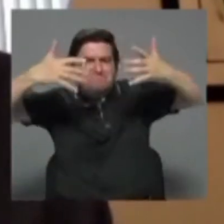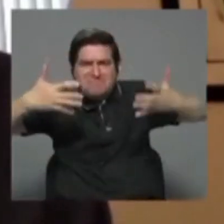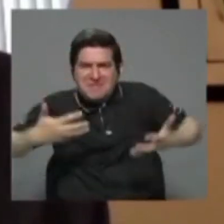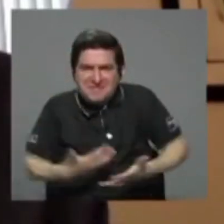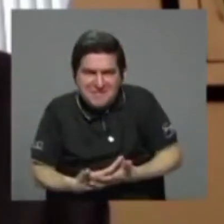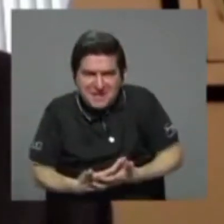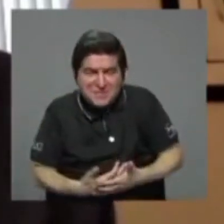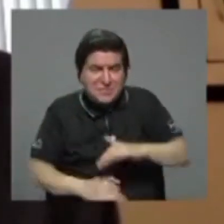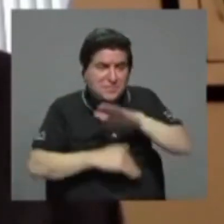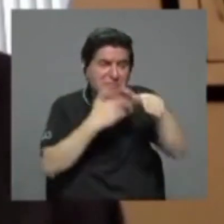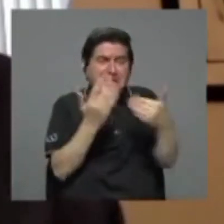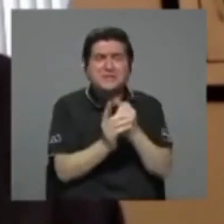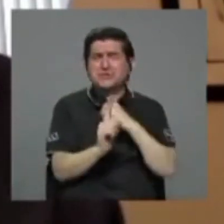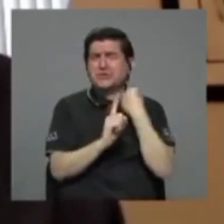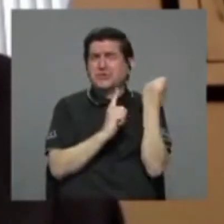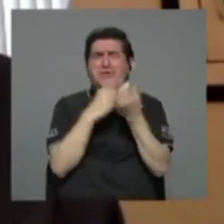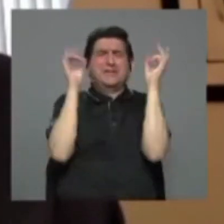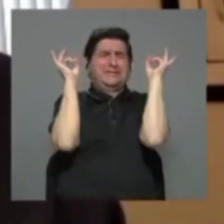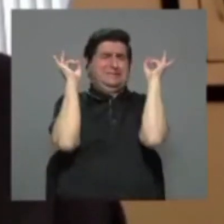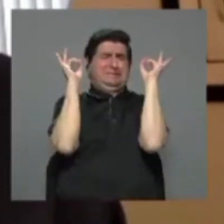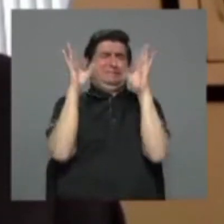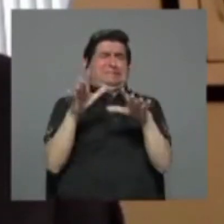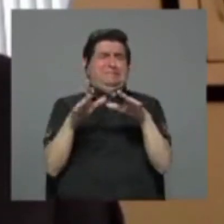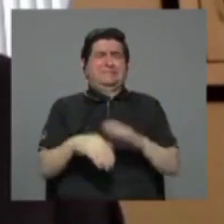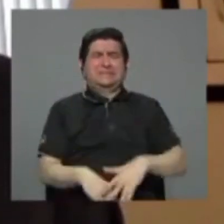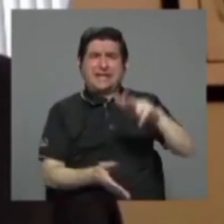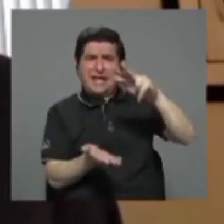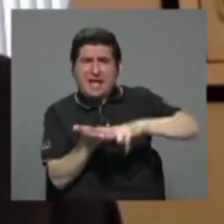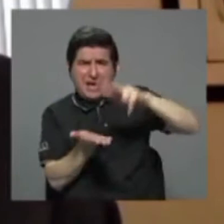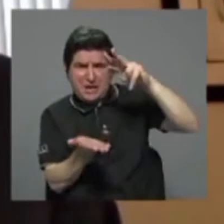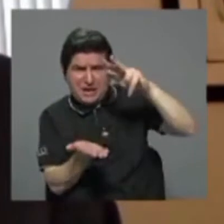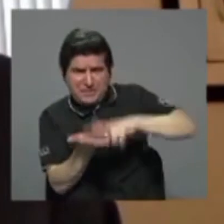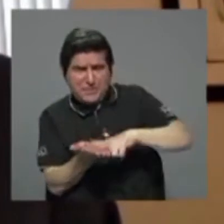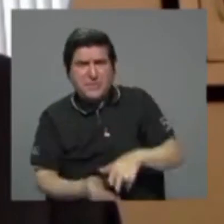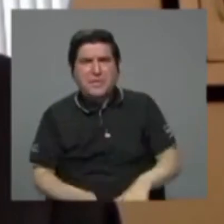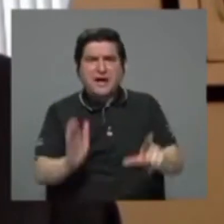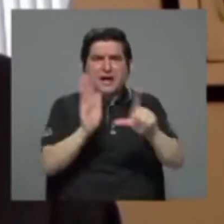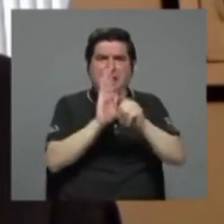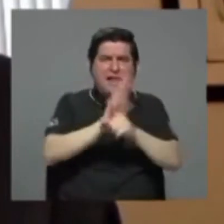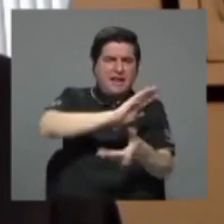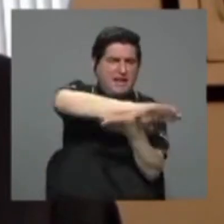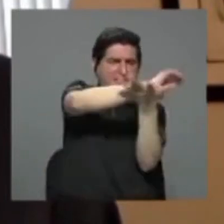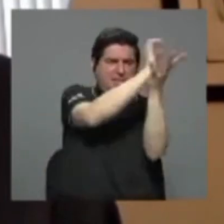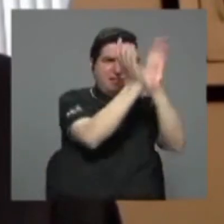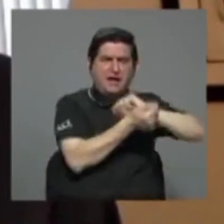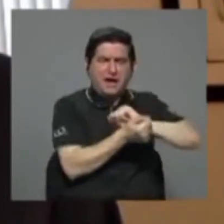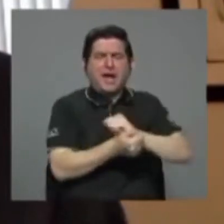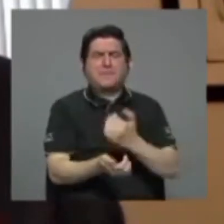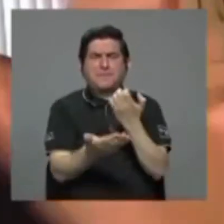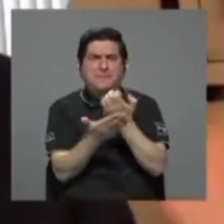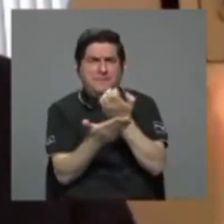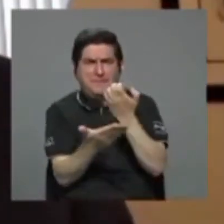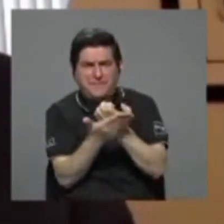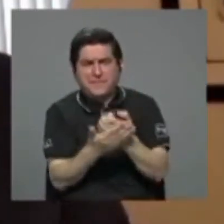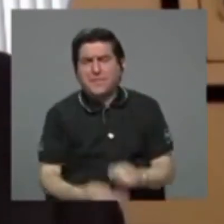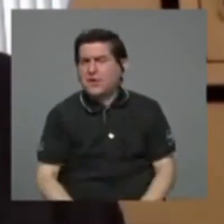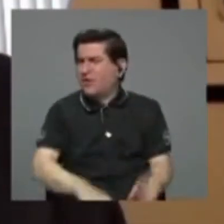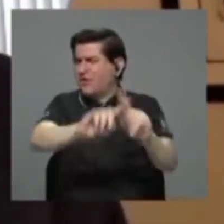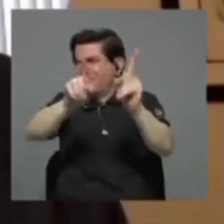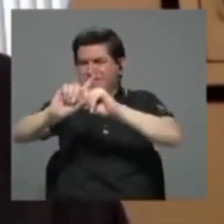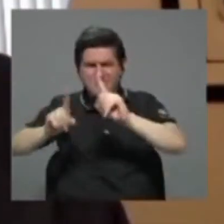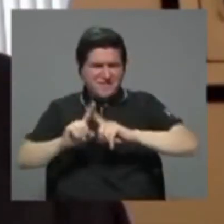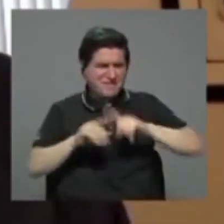lo traumática que fue la aprobación de la ley de reforma fiscal y otra serie